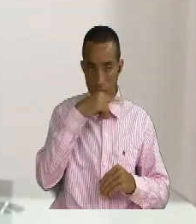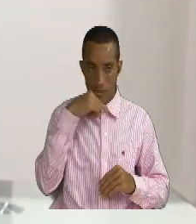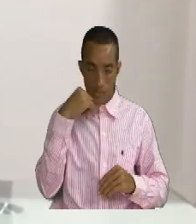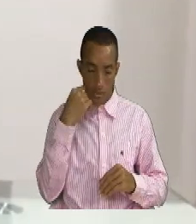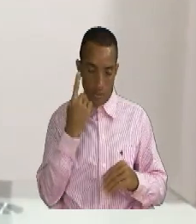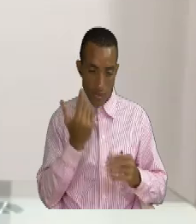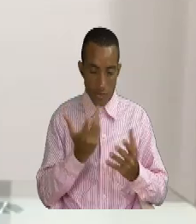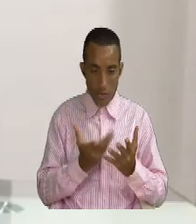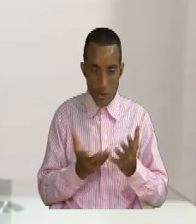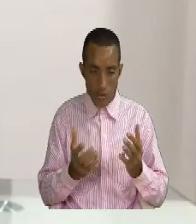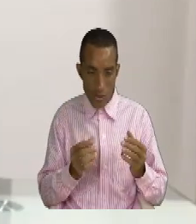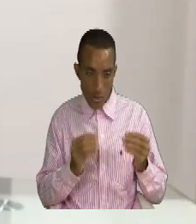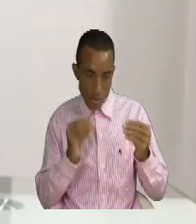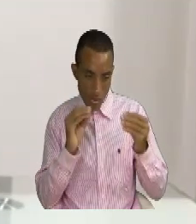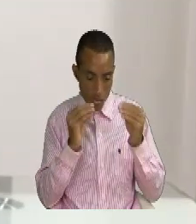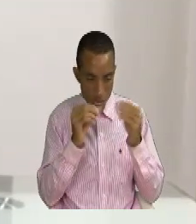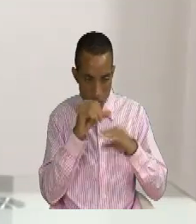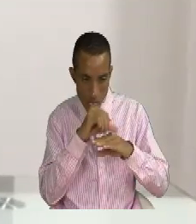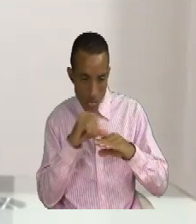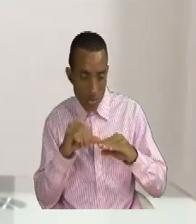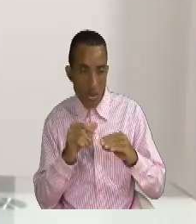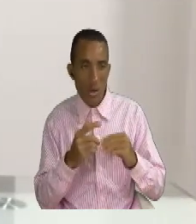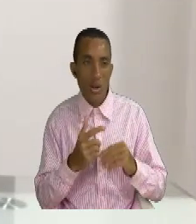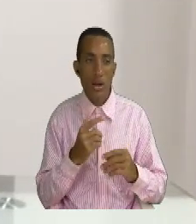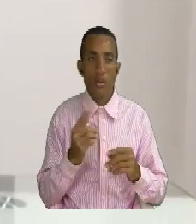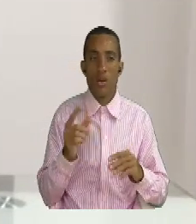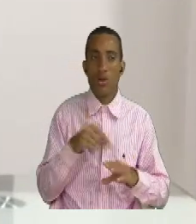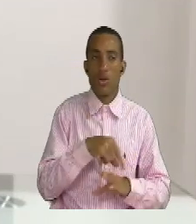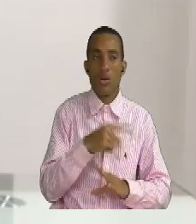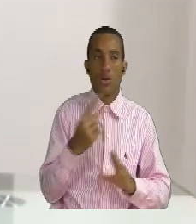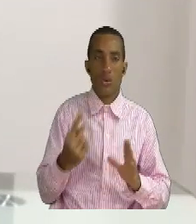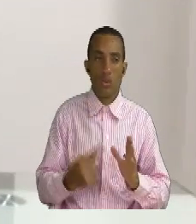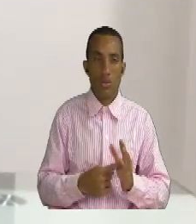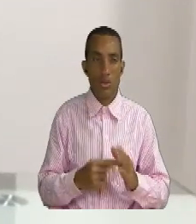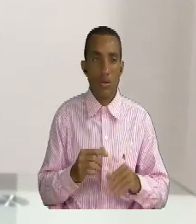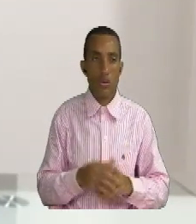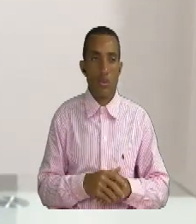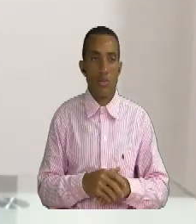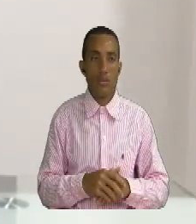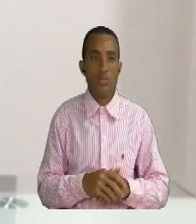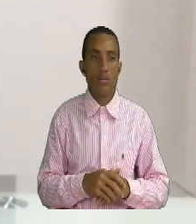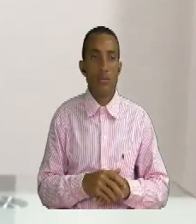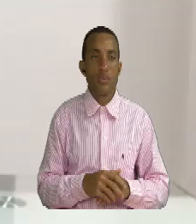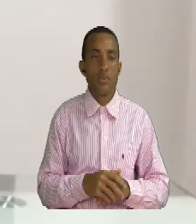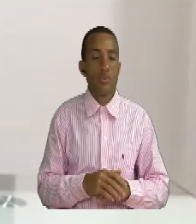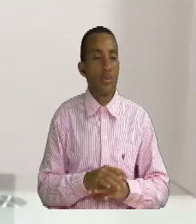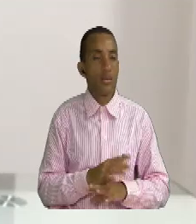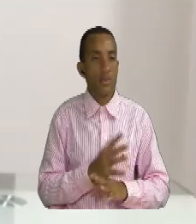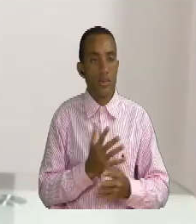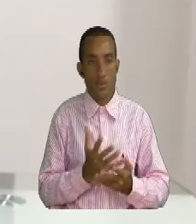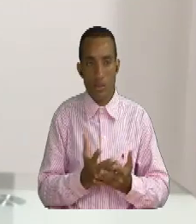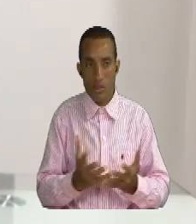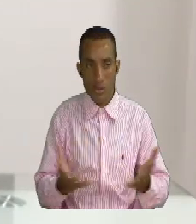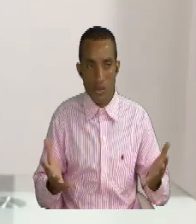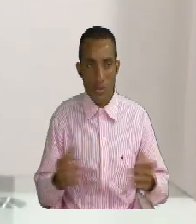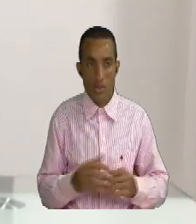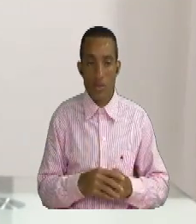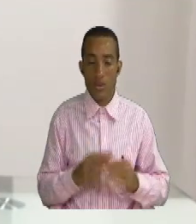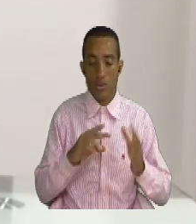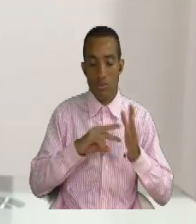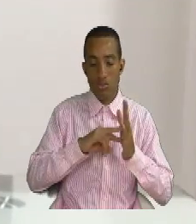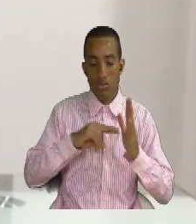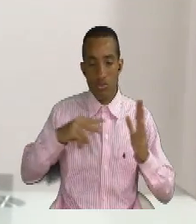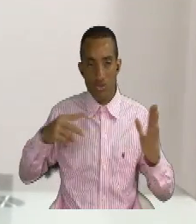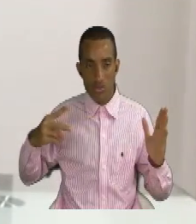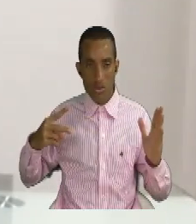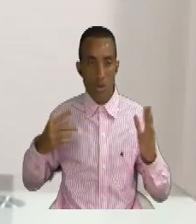servicios prestamos en estas áreas? Prestamos todos los aparatos o aparatología que está de última punta en el